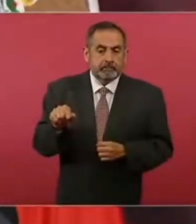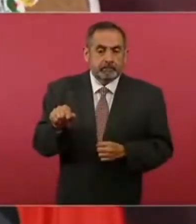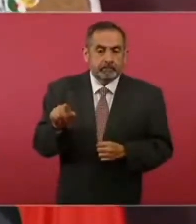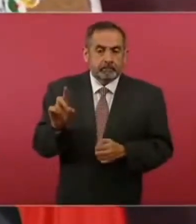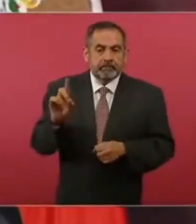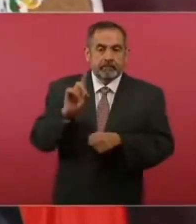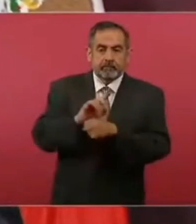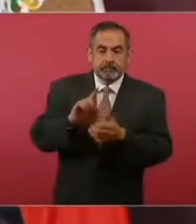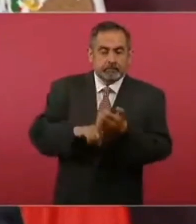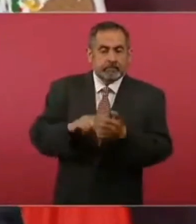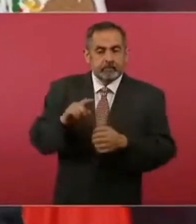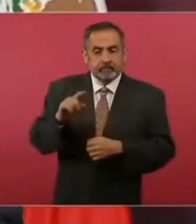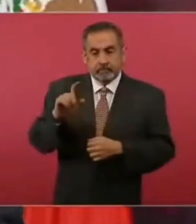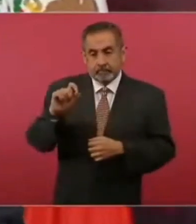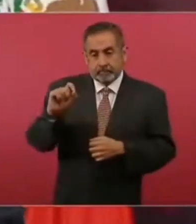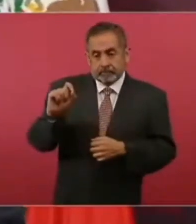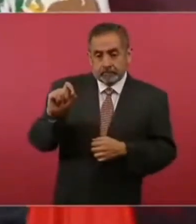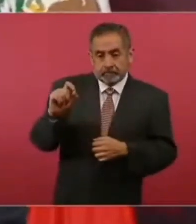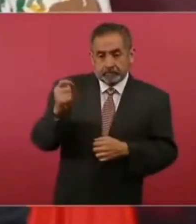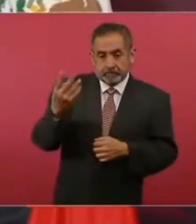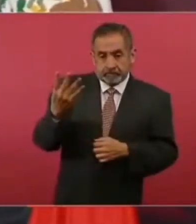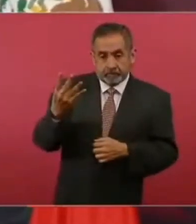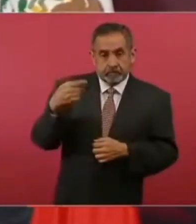para el 24,